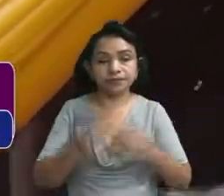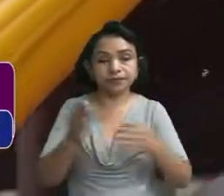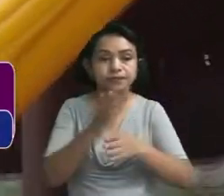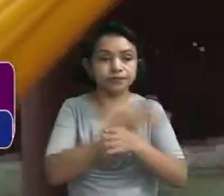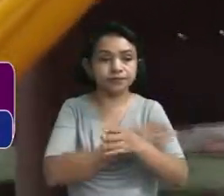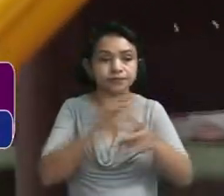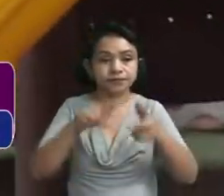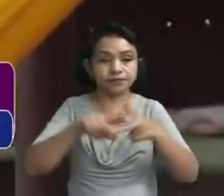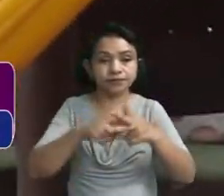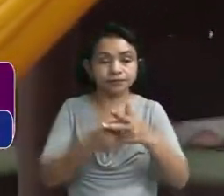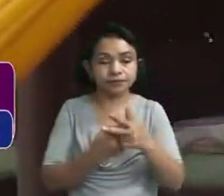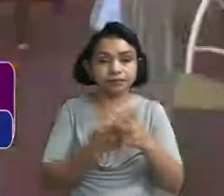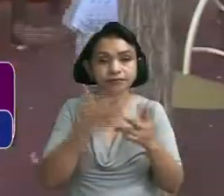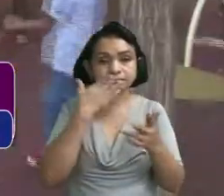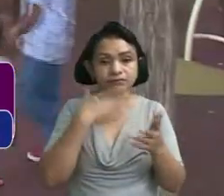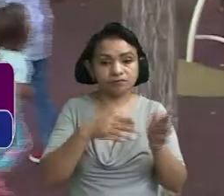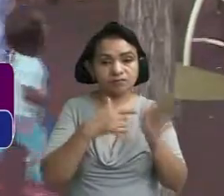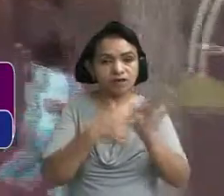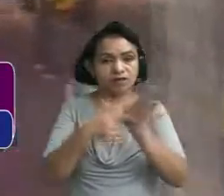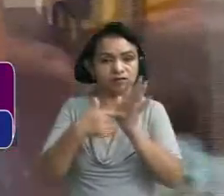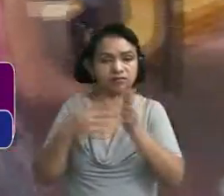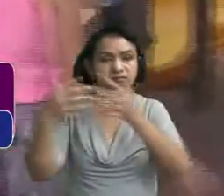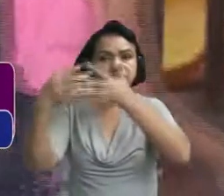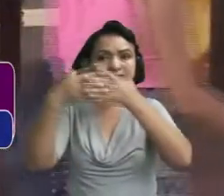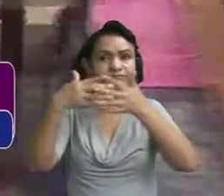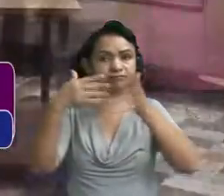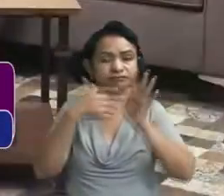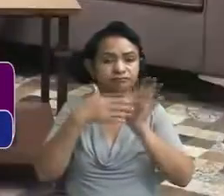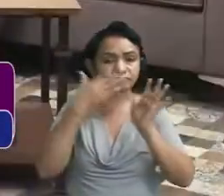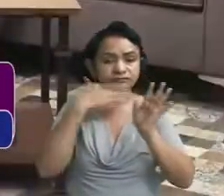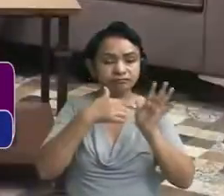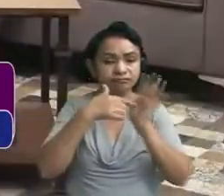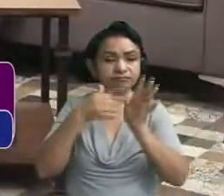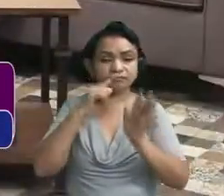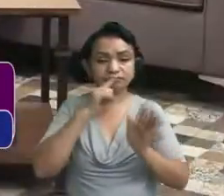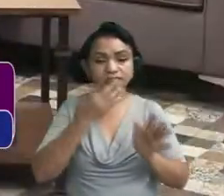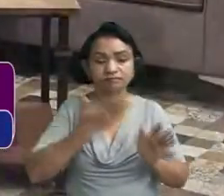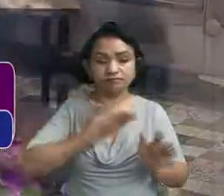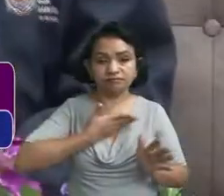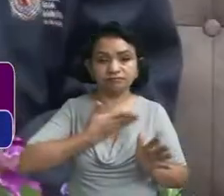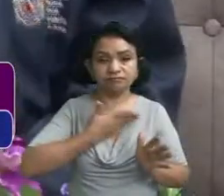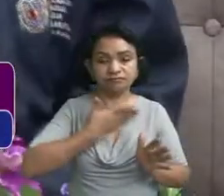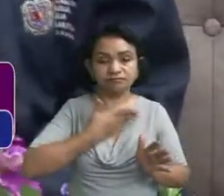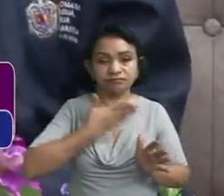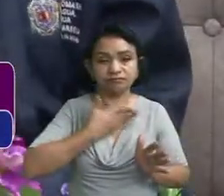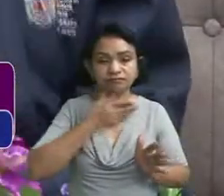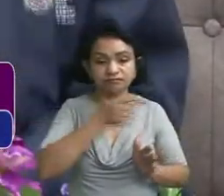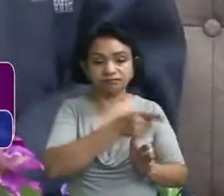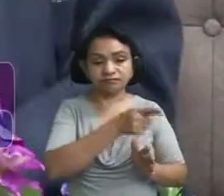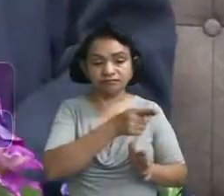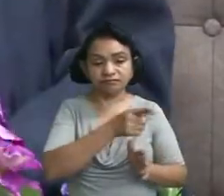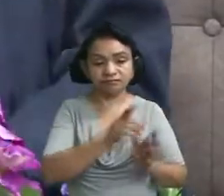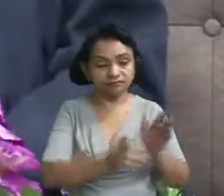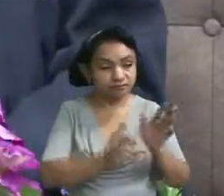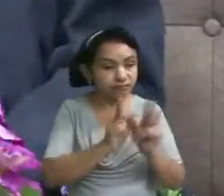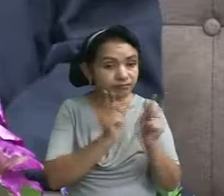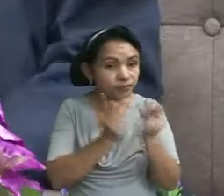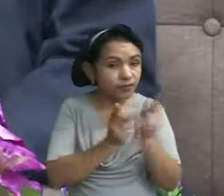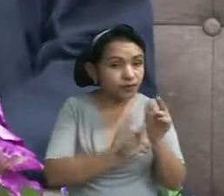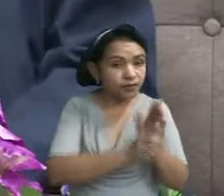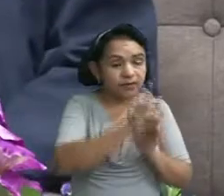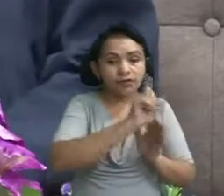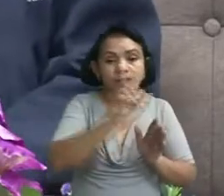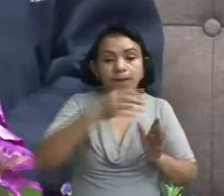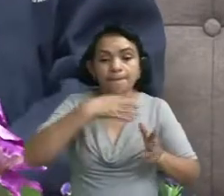comenzamos a ser un mal ejemplo para el imperio, porque precisamente al imperio no les conviene o no te interesaron en el progreso de los pueblos, solo están pensando